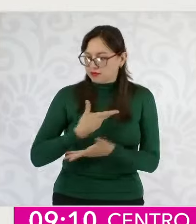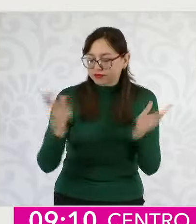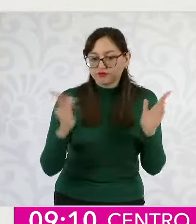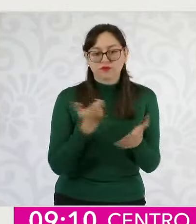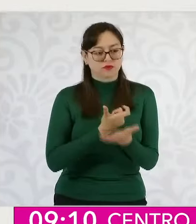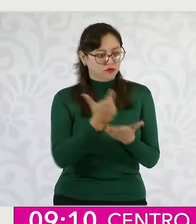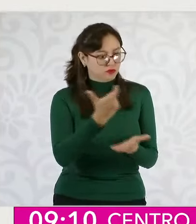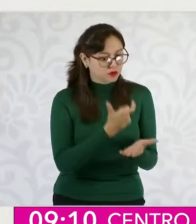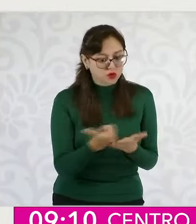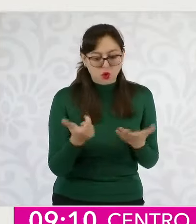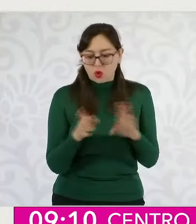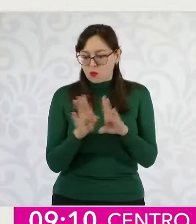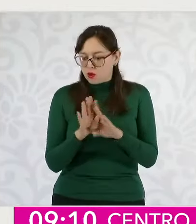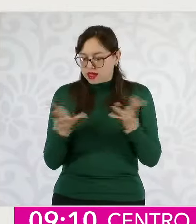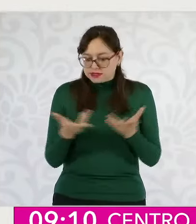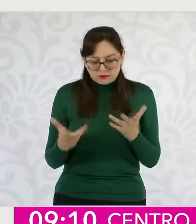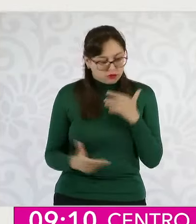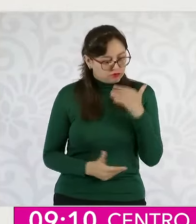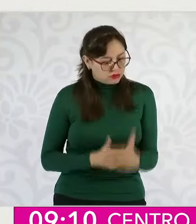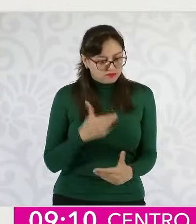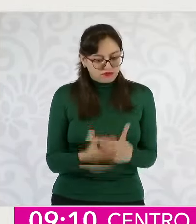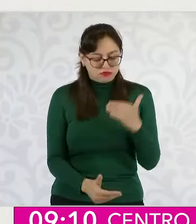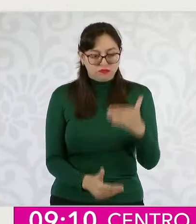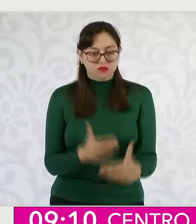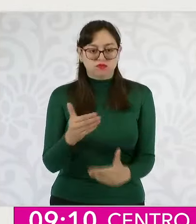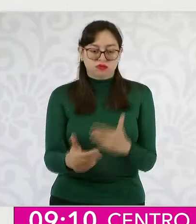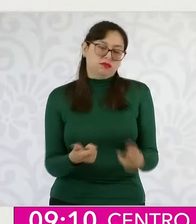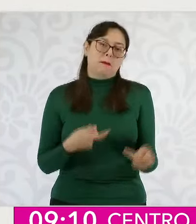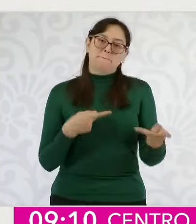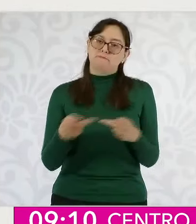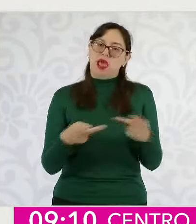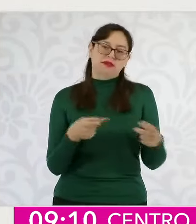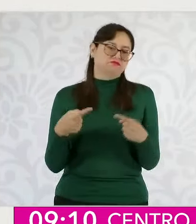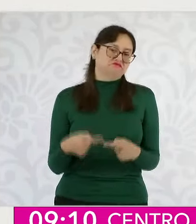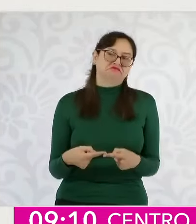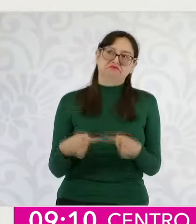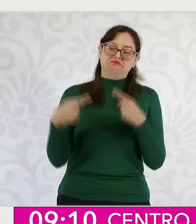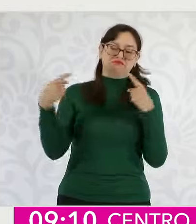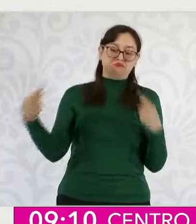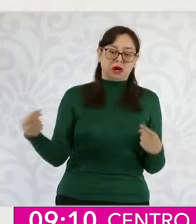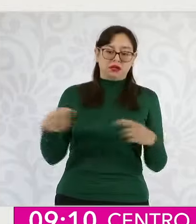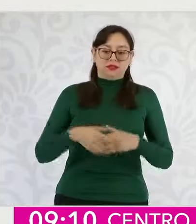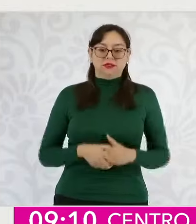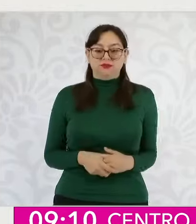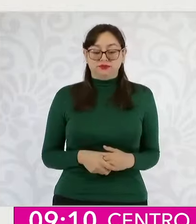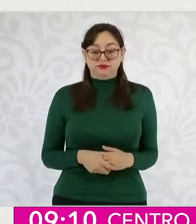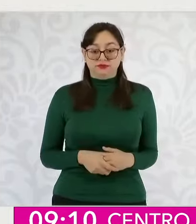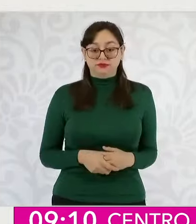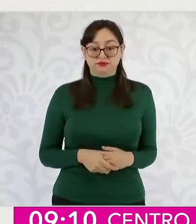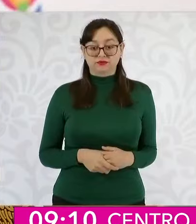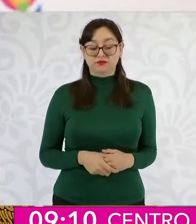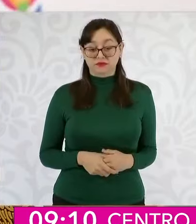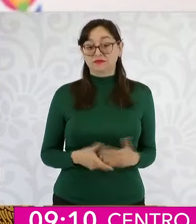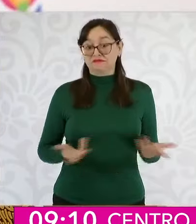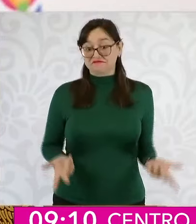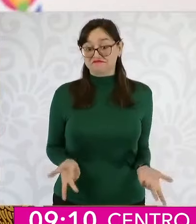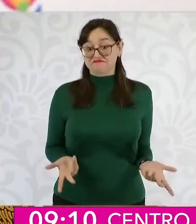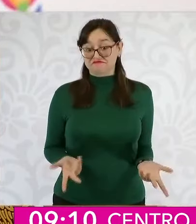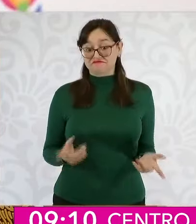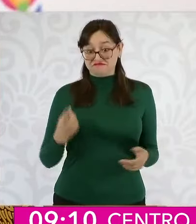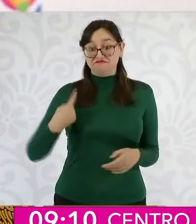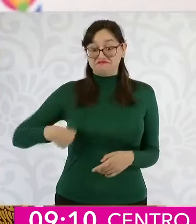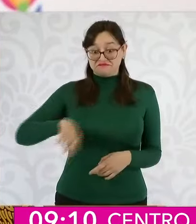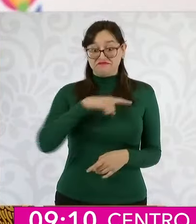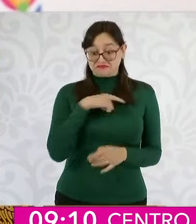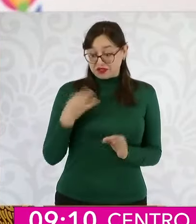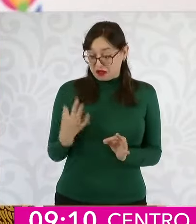que haya buenos salarios, ¿qué vamos a hacer? Entonces, es un plan distinto y cuando vean que da resultados,